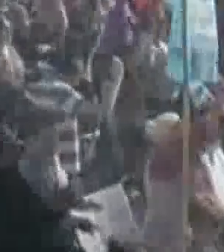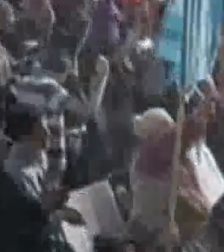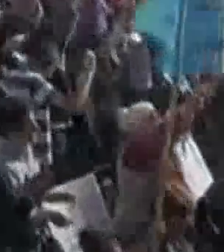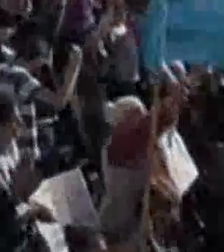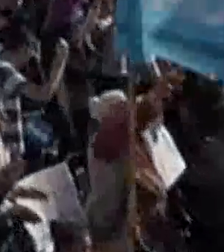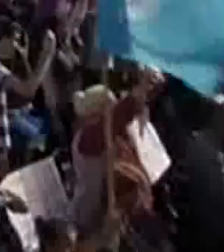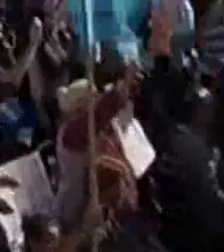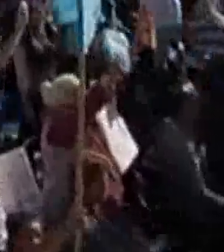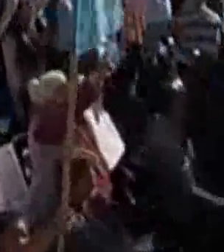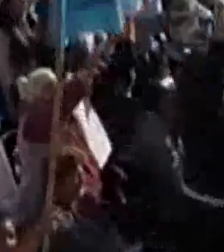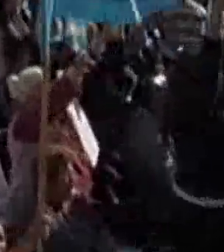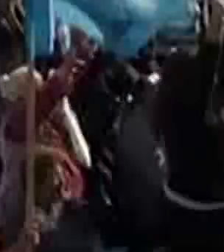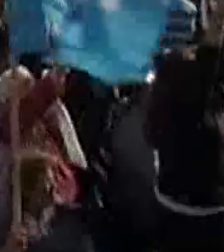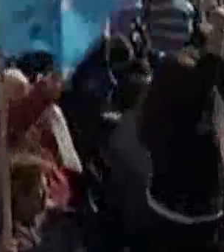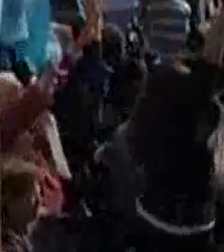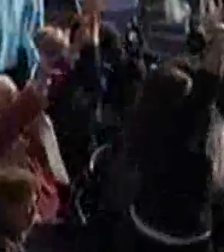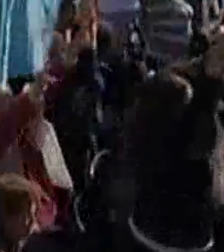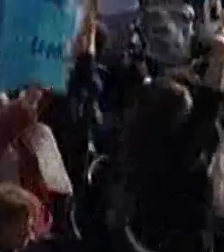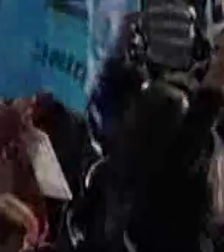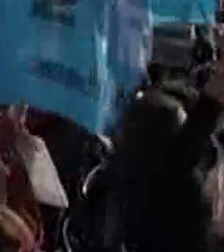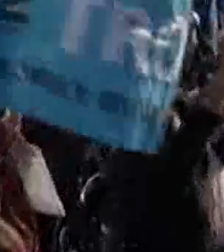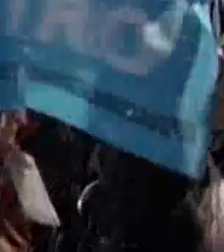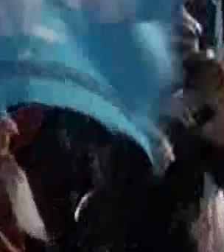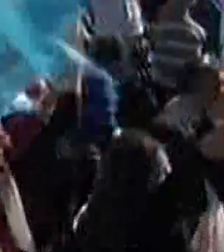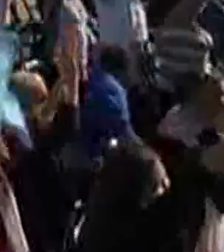la doctora Cristina Fernández de Kirchner.